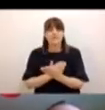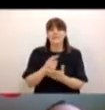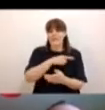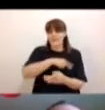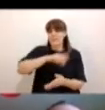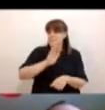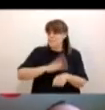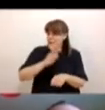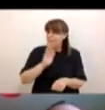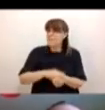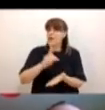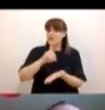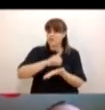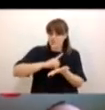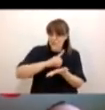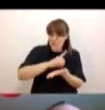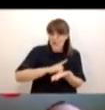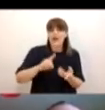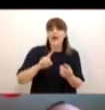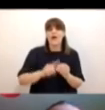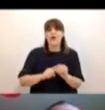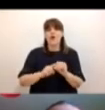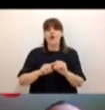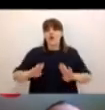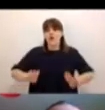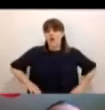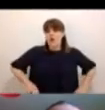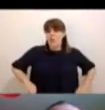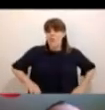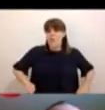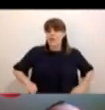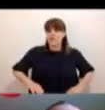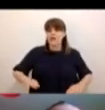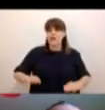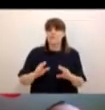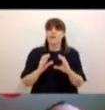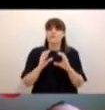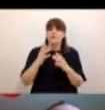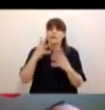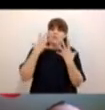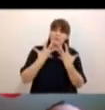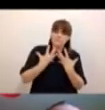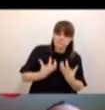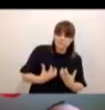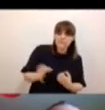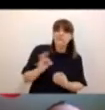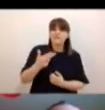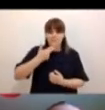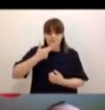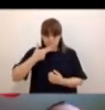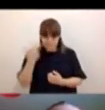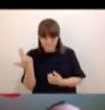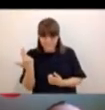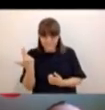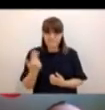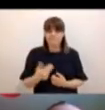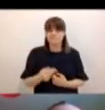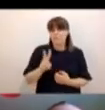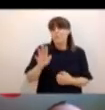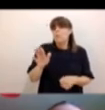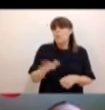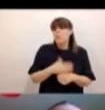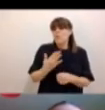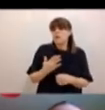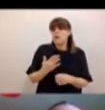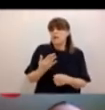tendencia a la obesidad o a comportamientos violentos de precipios a suicidio ¿y por qué pongo esto? porque es muy común que digamos no pasa